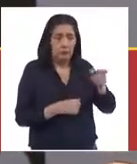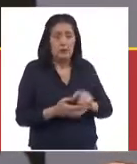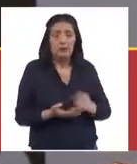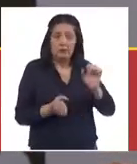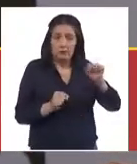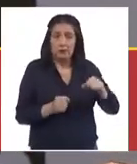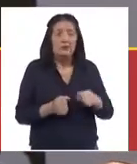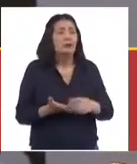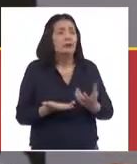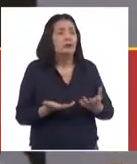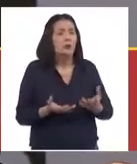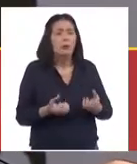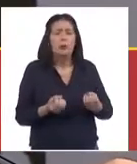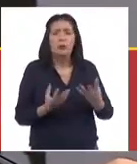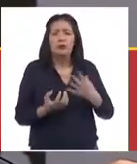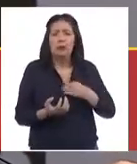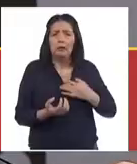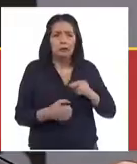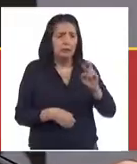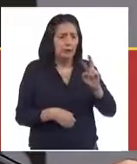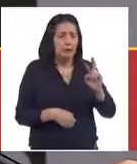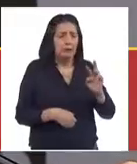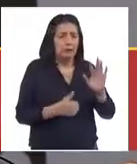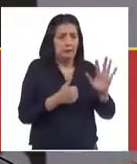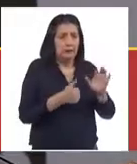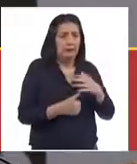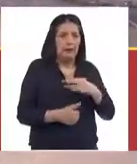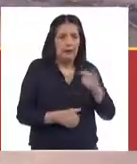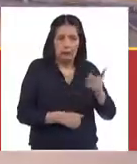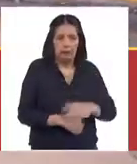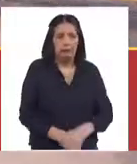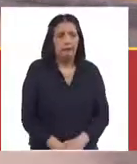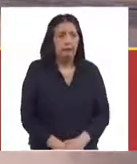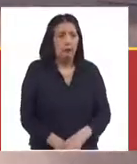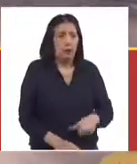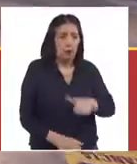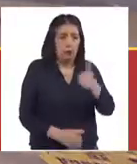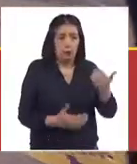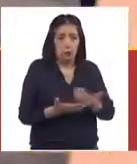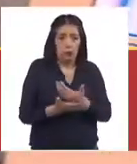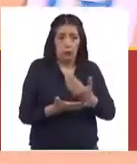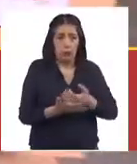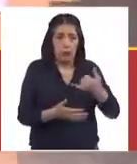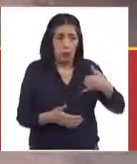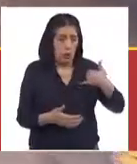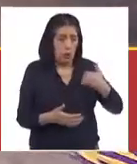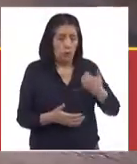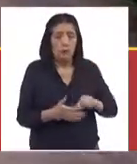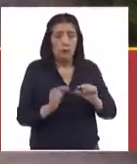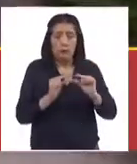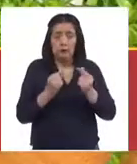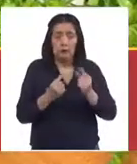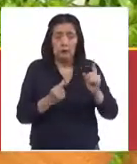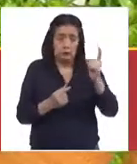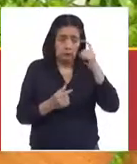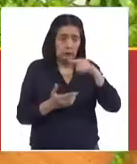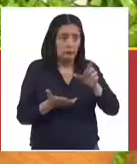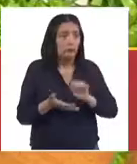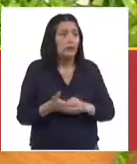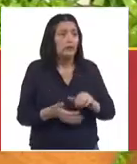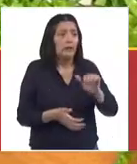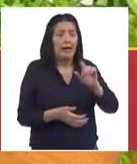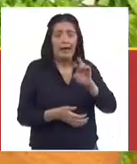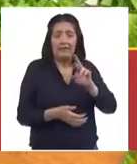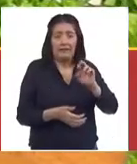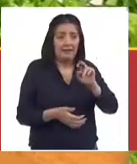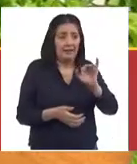en parlamentaria a los 26 años. Otra nueva y joven integrante del Parlamento es Adriana Tudela,